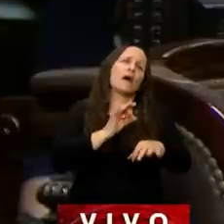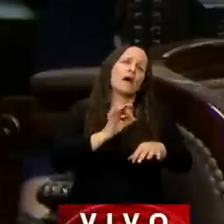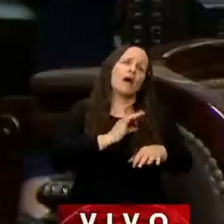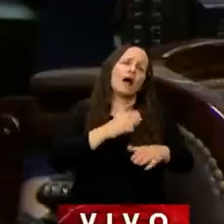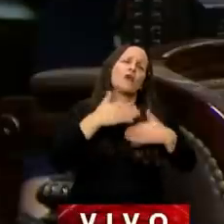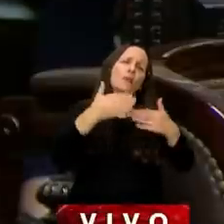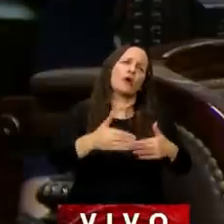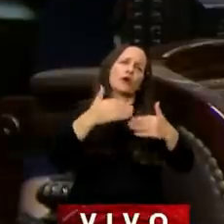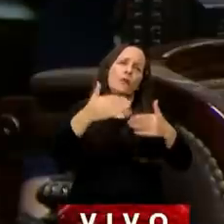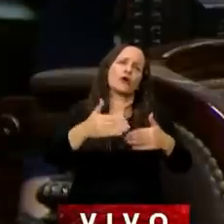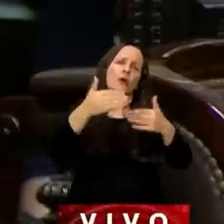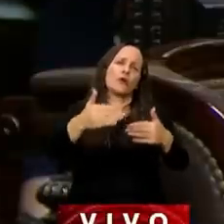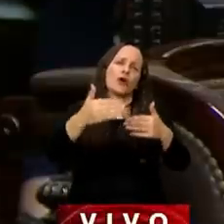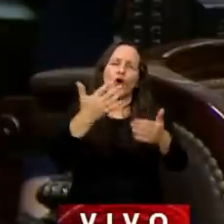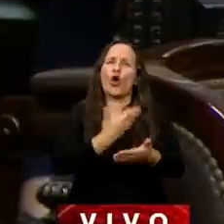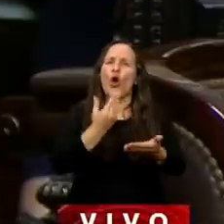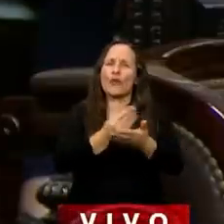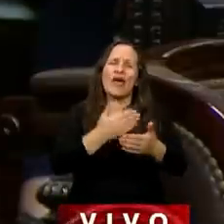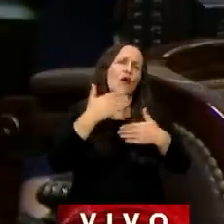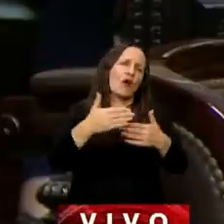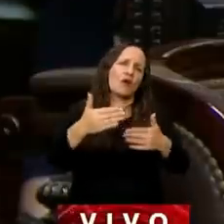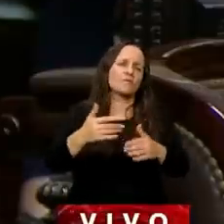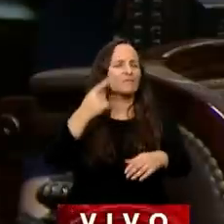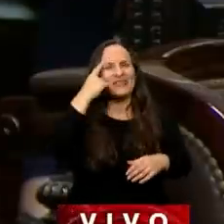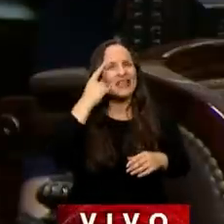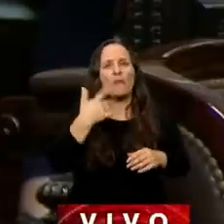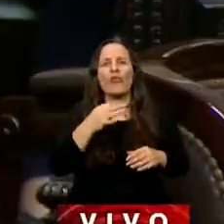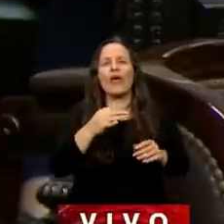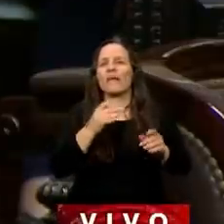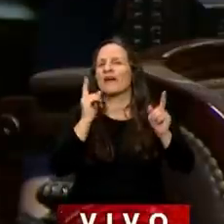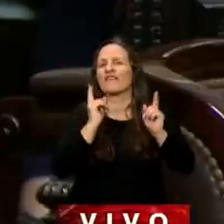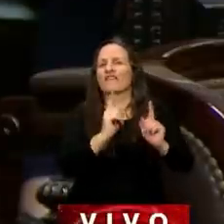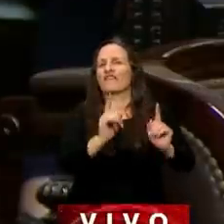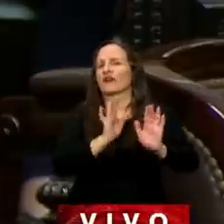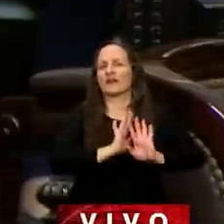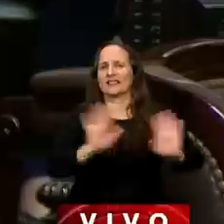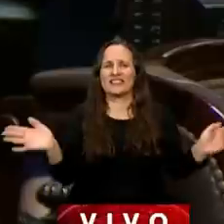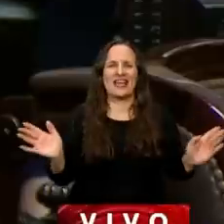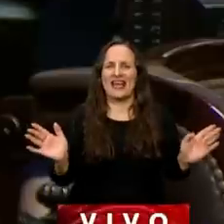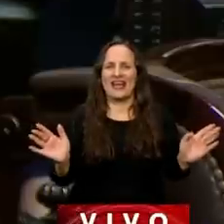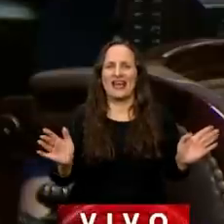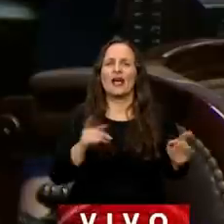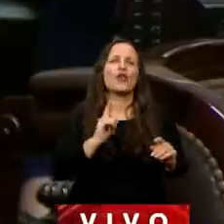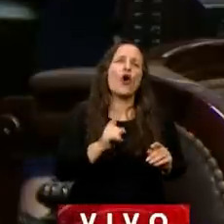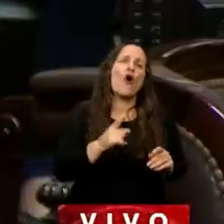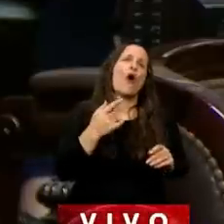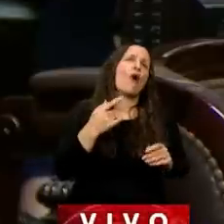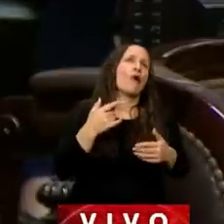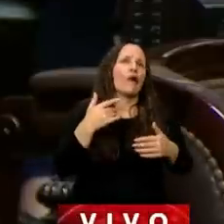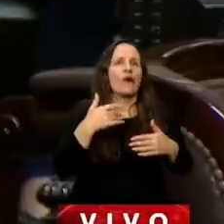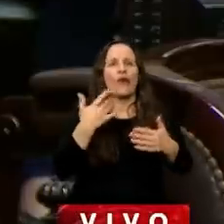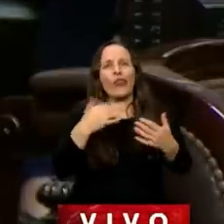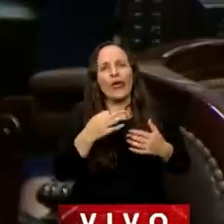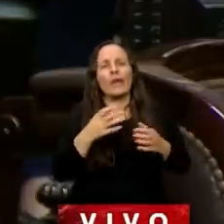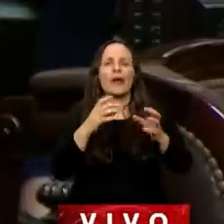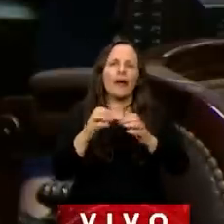todos los gobiernos y todos los colores políticos, sentimos que tiene que tener un carácter permanente, tiene que ser integral, pero no estar sujeto sistemáticamente a la